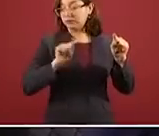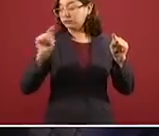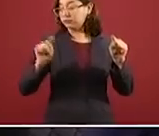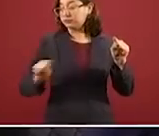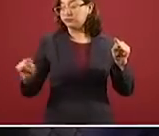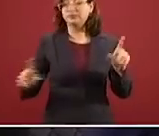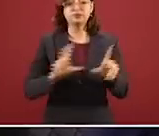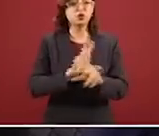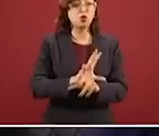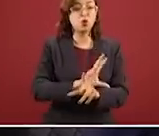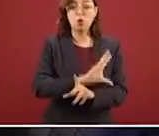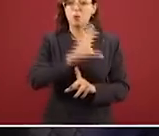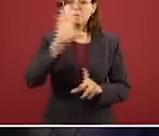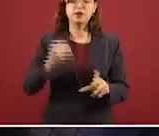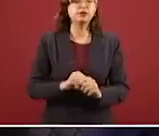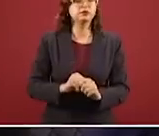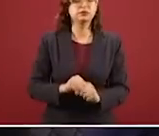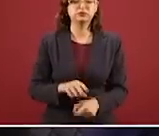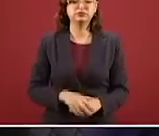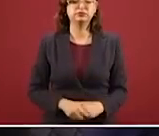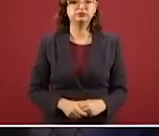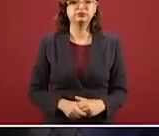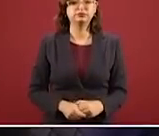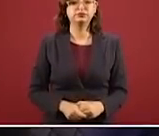muchos kilómetros,